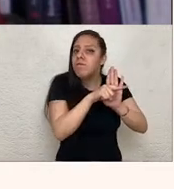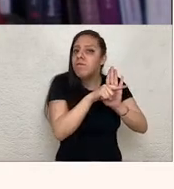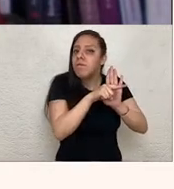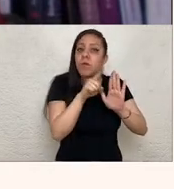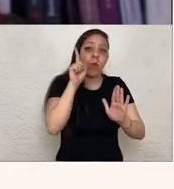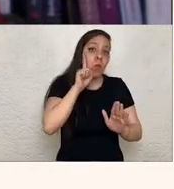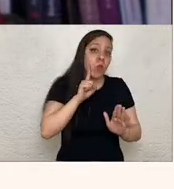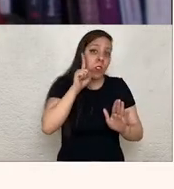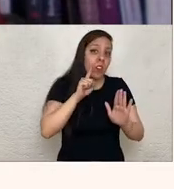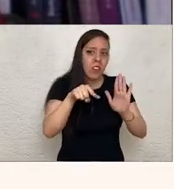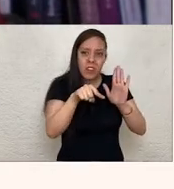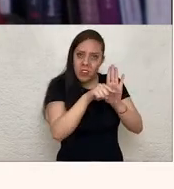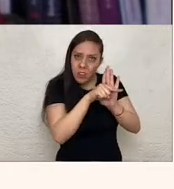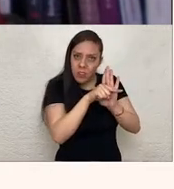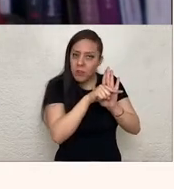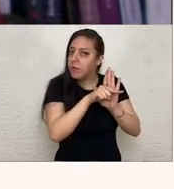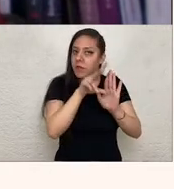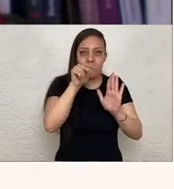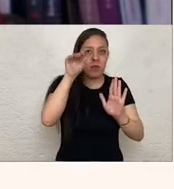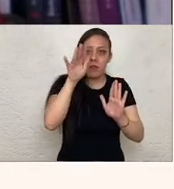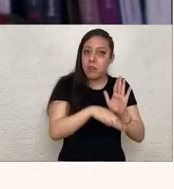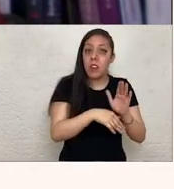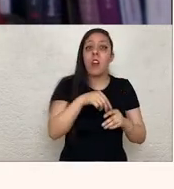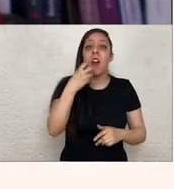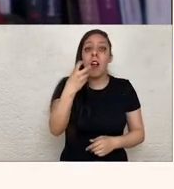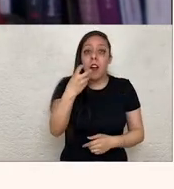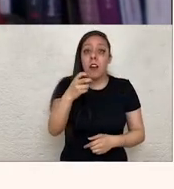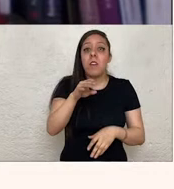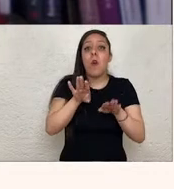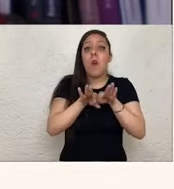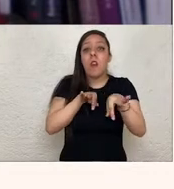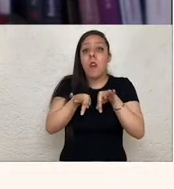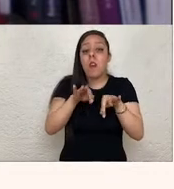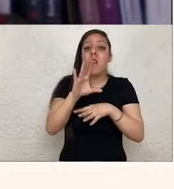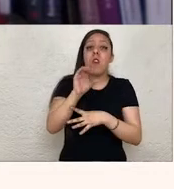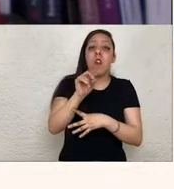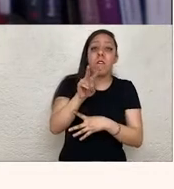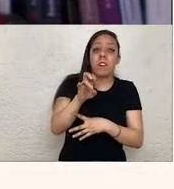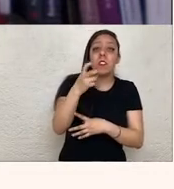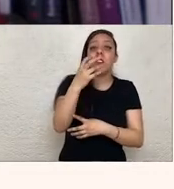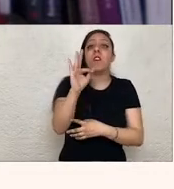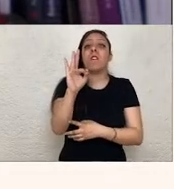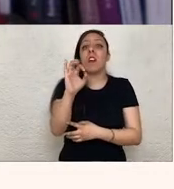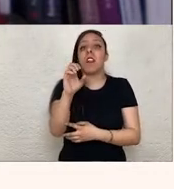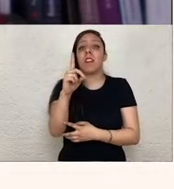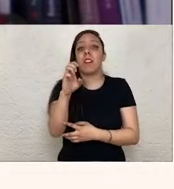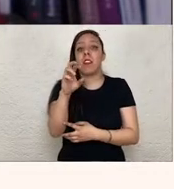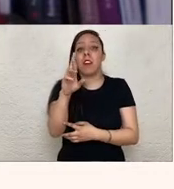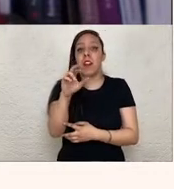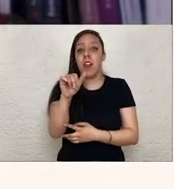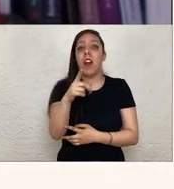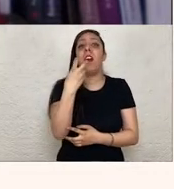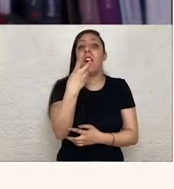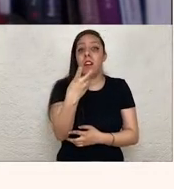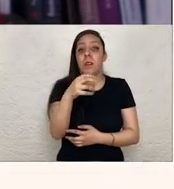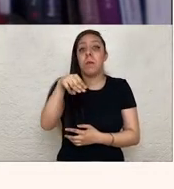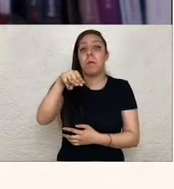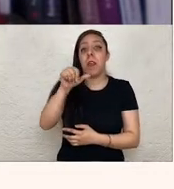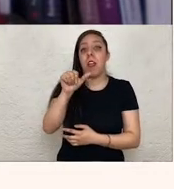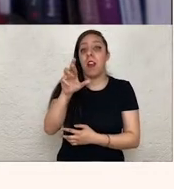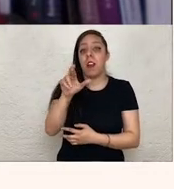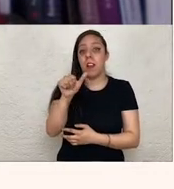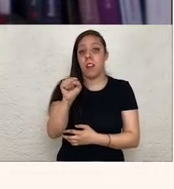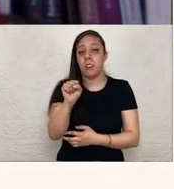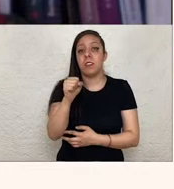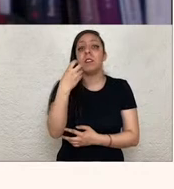la agencia de las mujeres. Entonces, el trabajo que ha hecho Camille, que ha hecho también Federico Navarrete, Margot Glantz, creo que